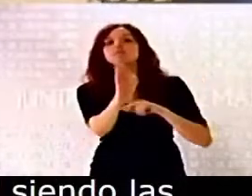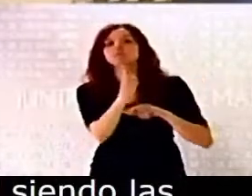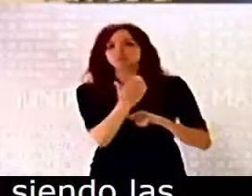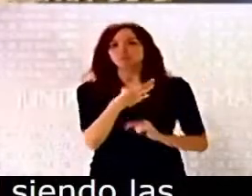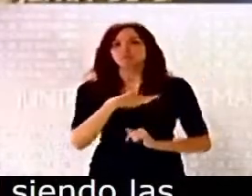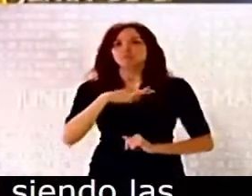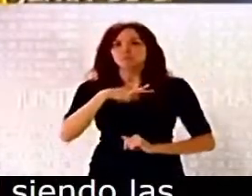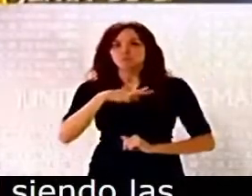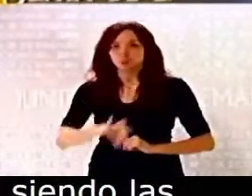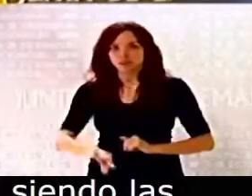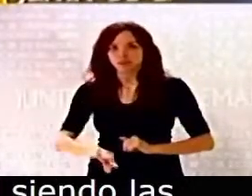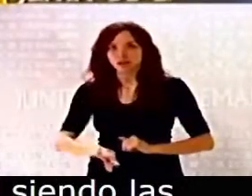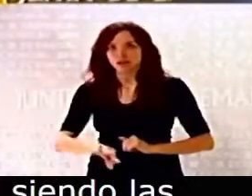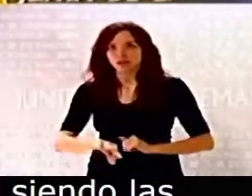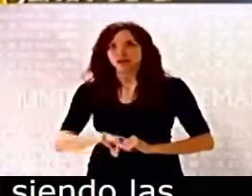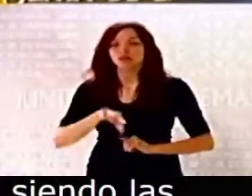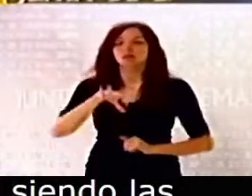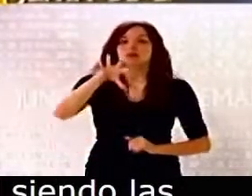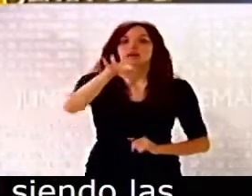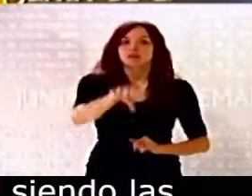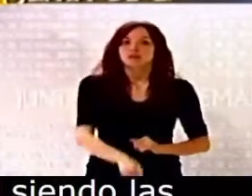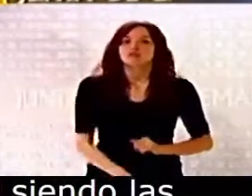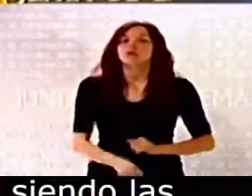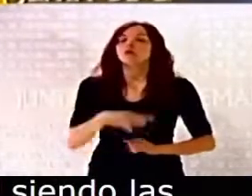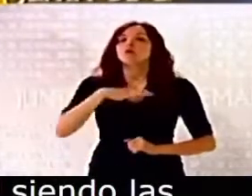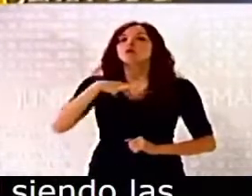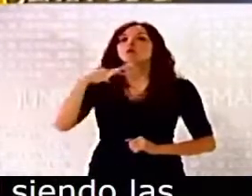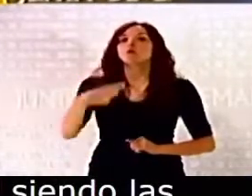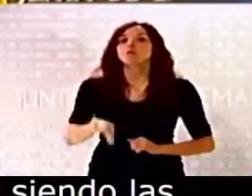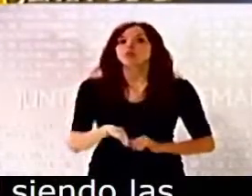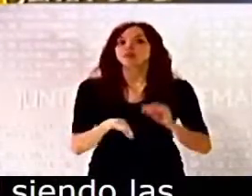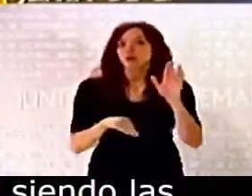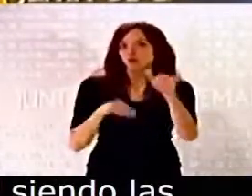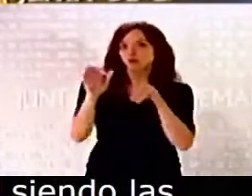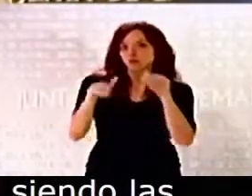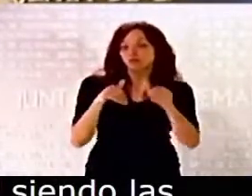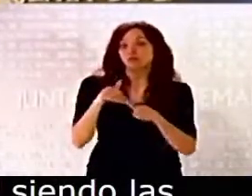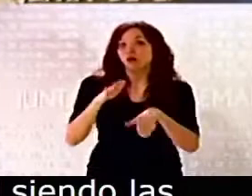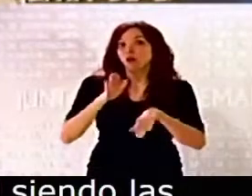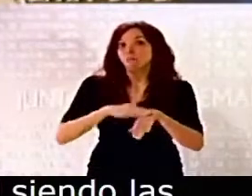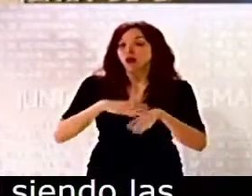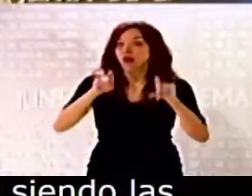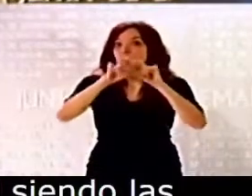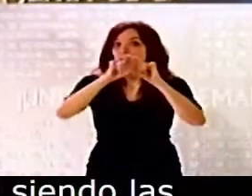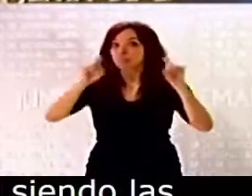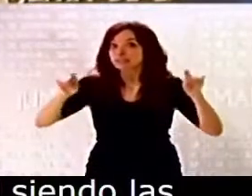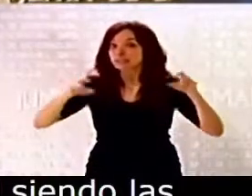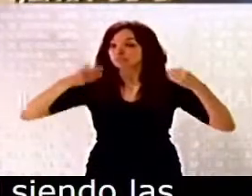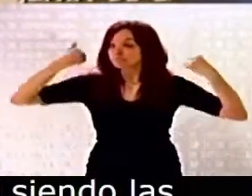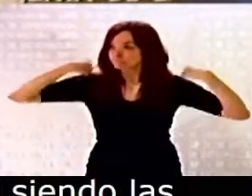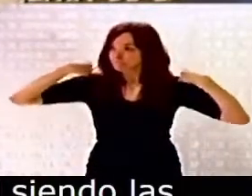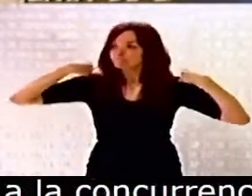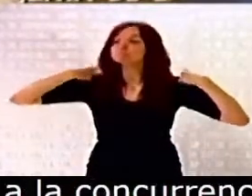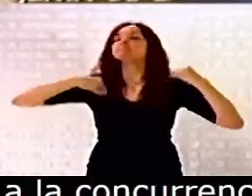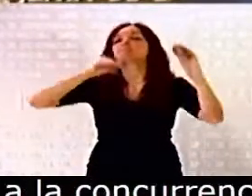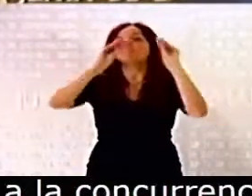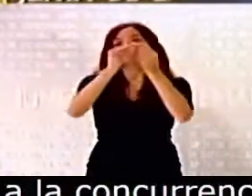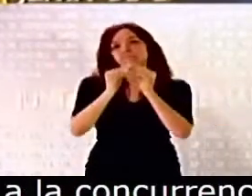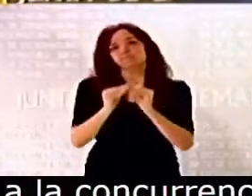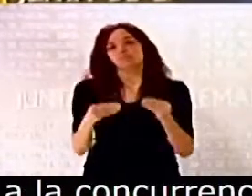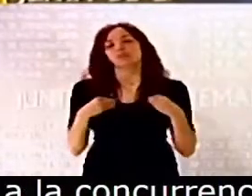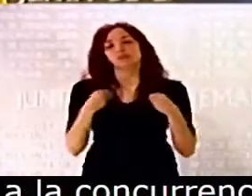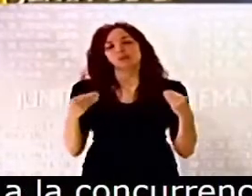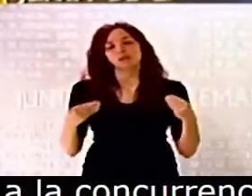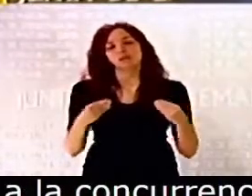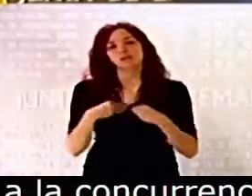por tanto, optar a la concurrencia para que sean las empresas del sector del ocio quienes realicen el Diviértete